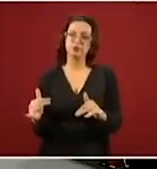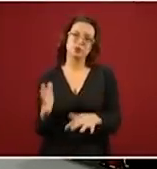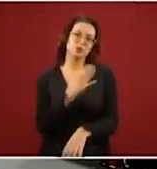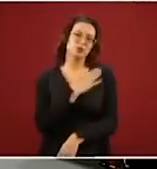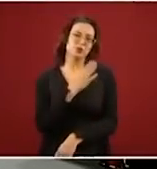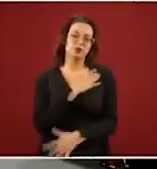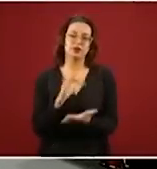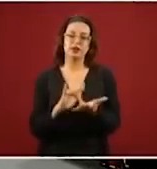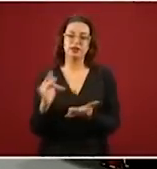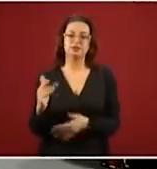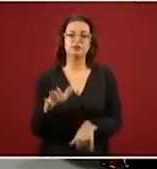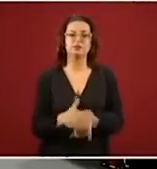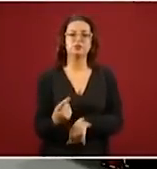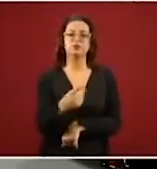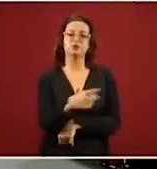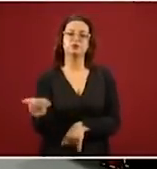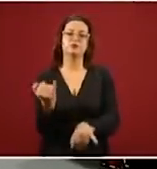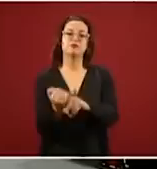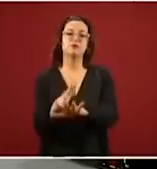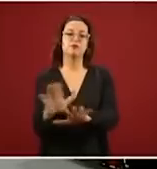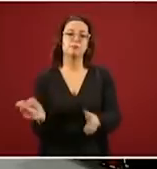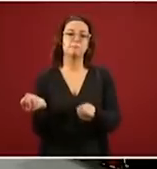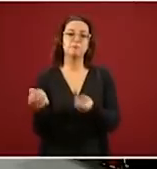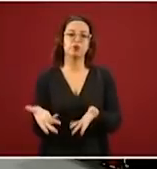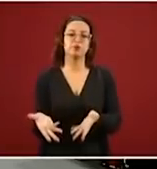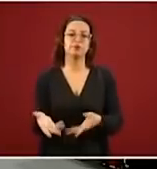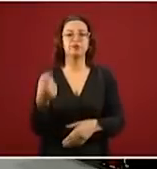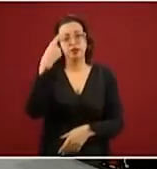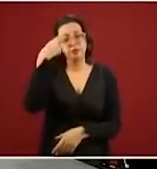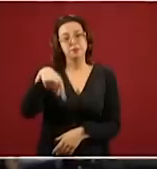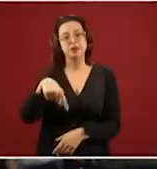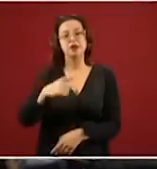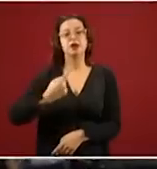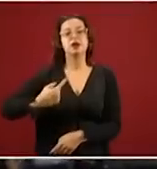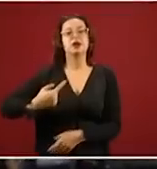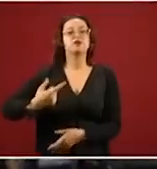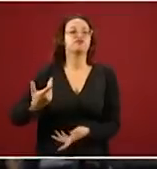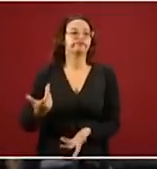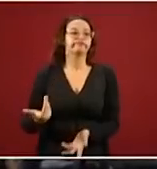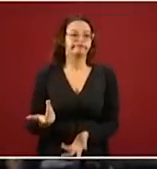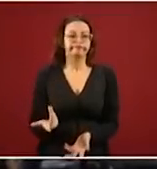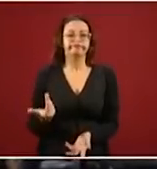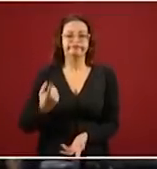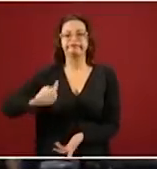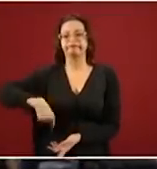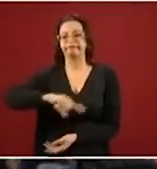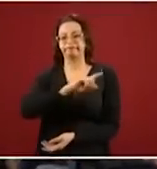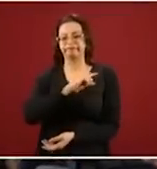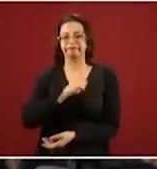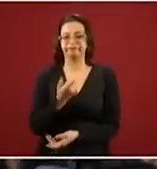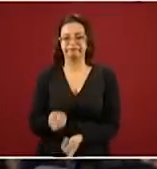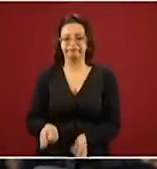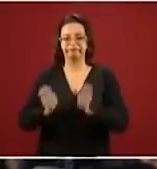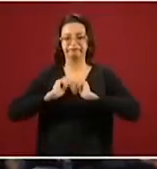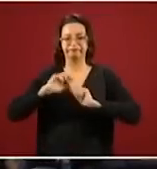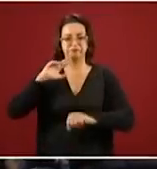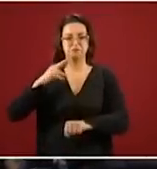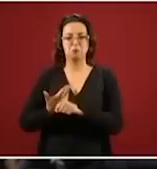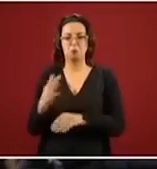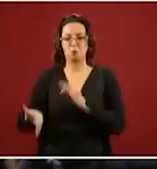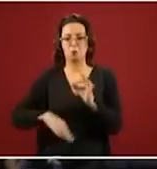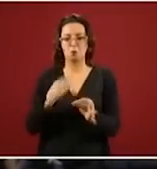porque es una contribución que se hace para que nosotros actuemos es nuestra responsabilidad